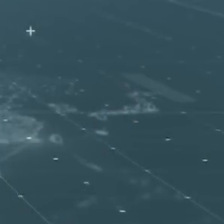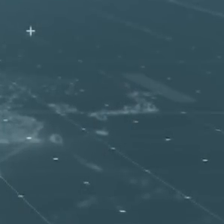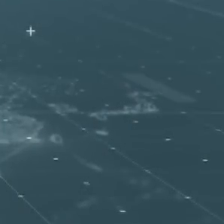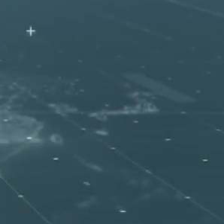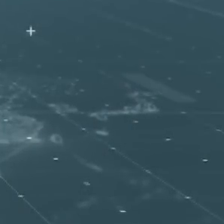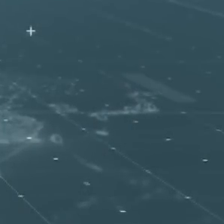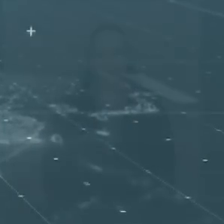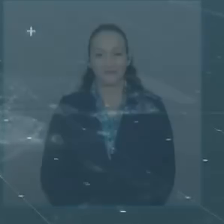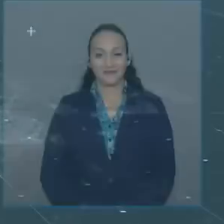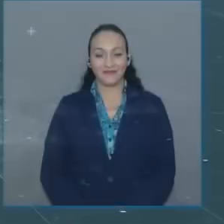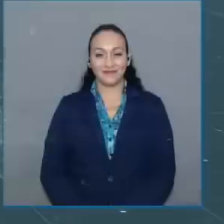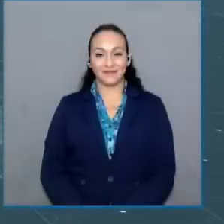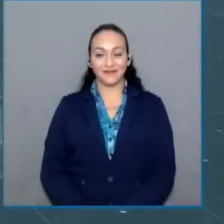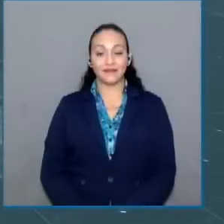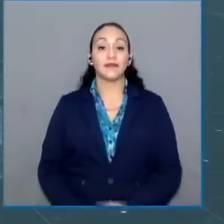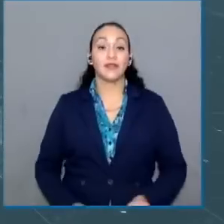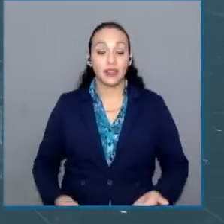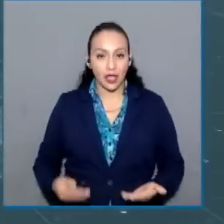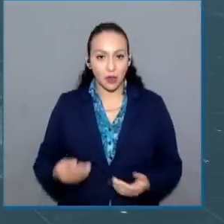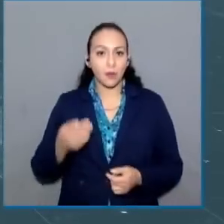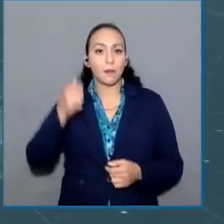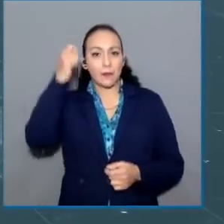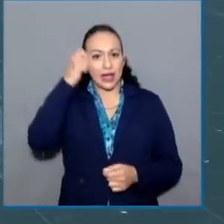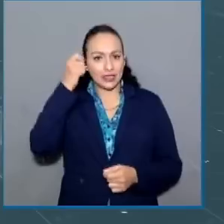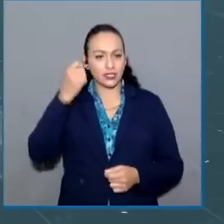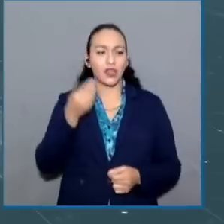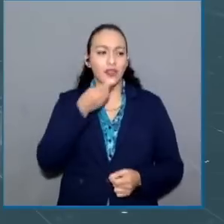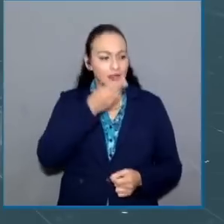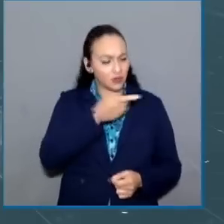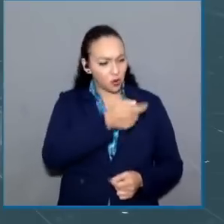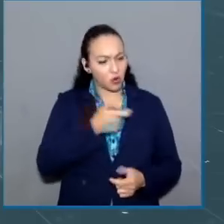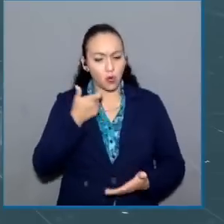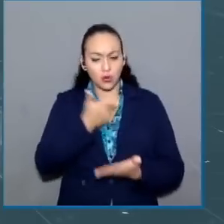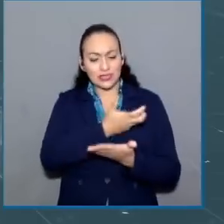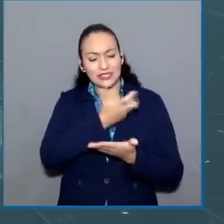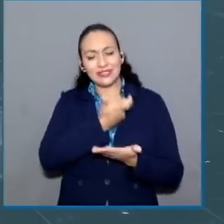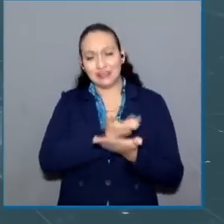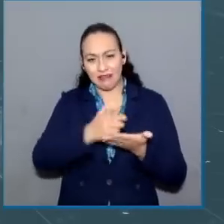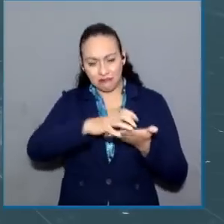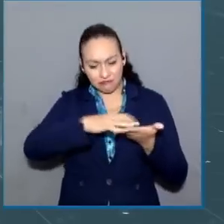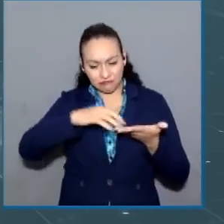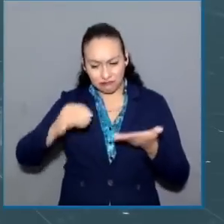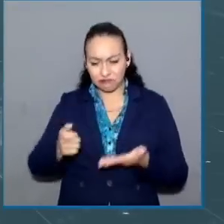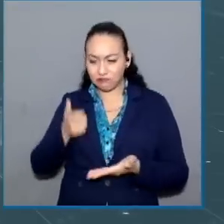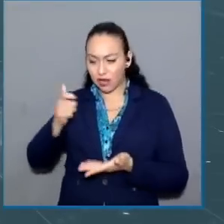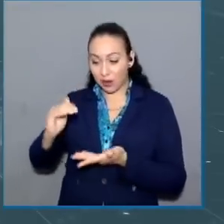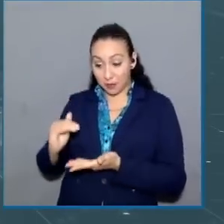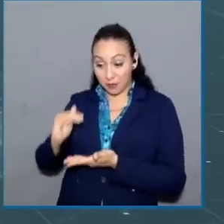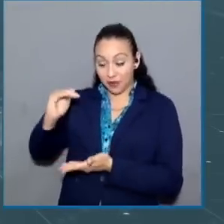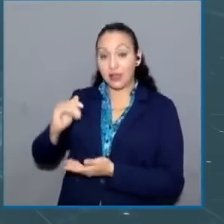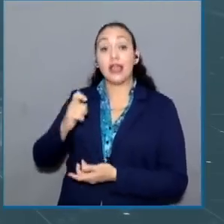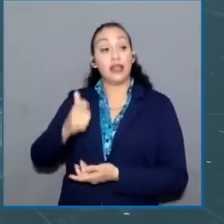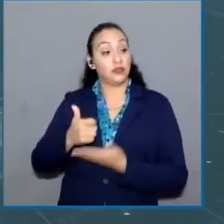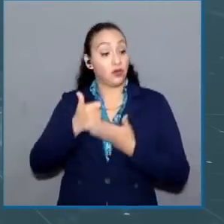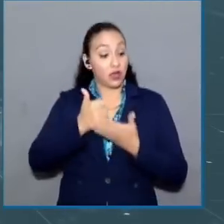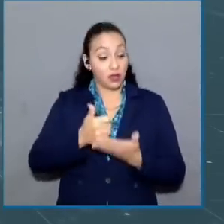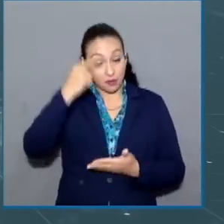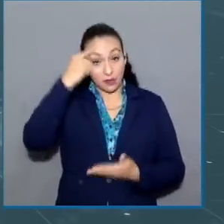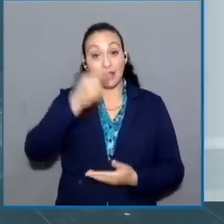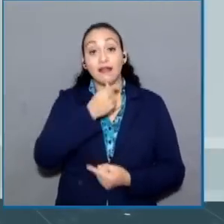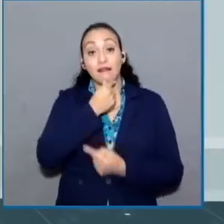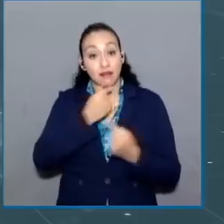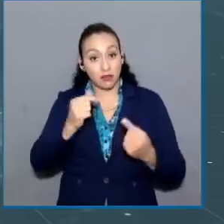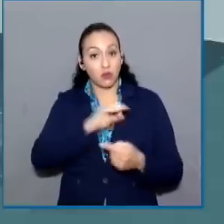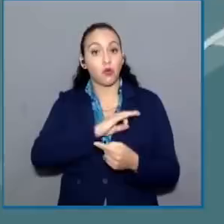Fijar aumento de pensión alimenticia en salarios mínimos permite proteger su poder adquisitivo, determinó la primera